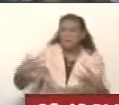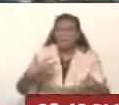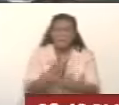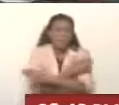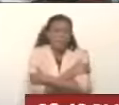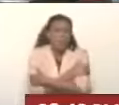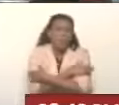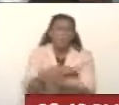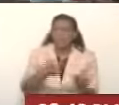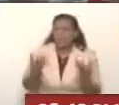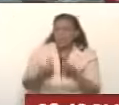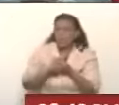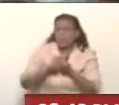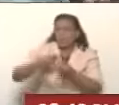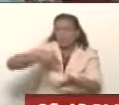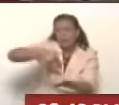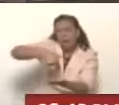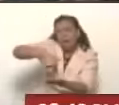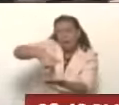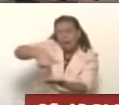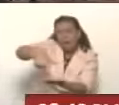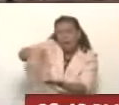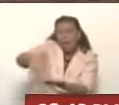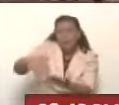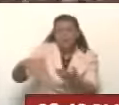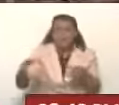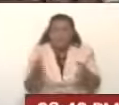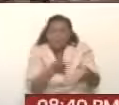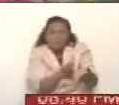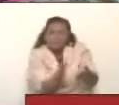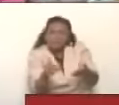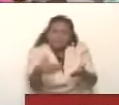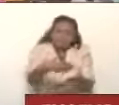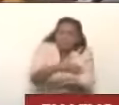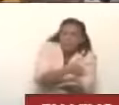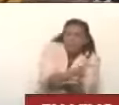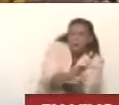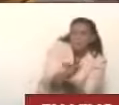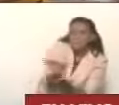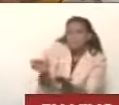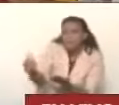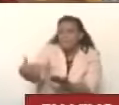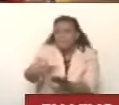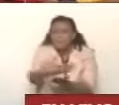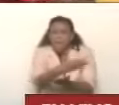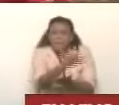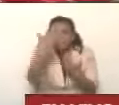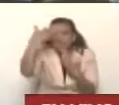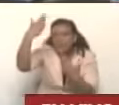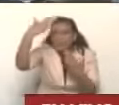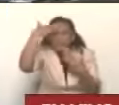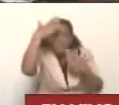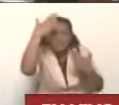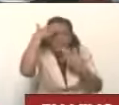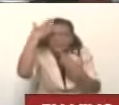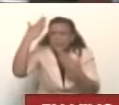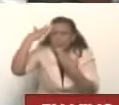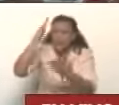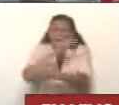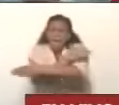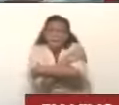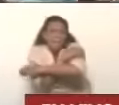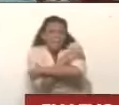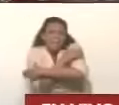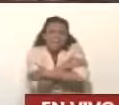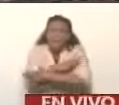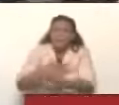Nos fuimos caminando, habían varios callejones, me metí por los callejones, saludé a todo el que podía saludar, abracé todo